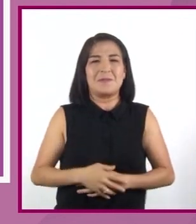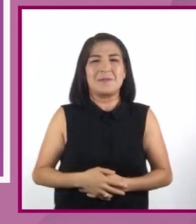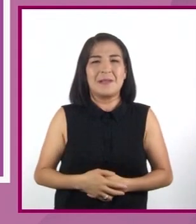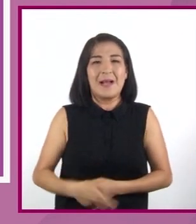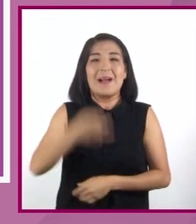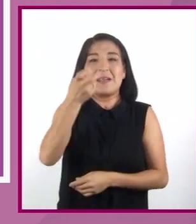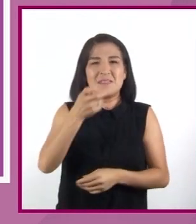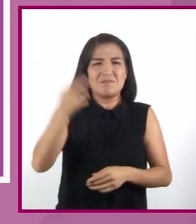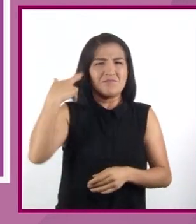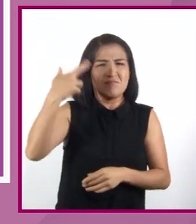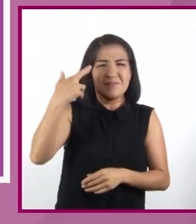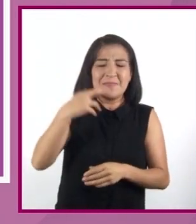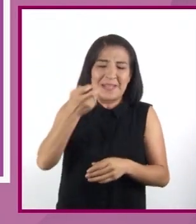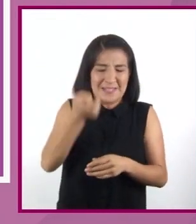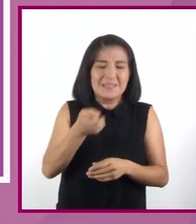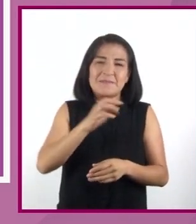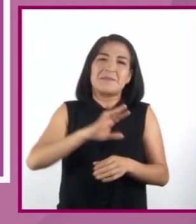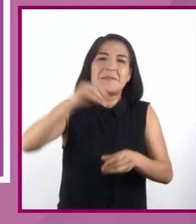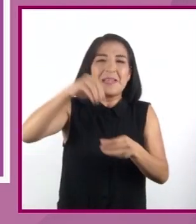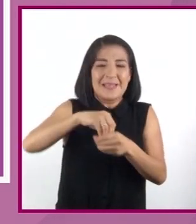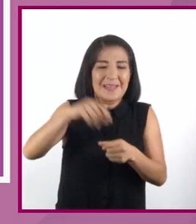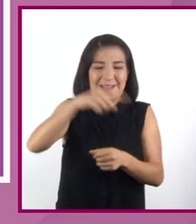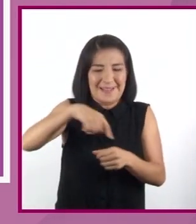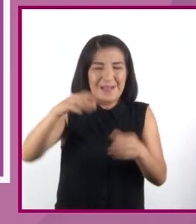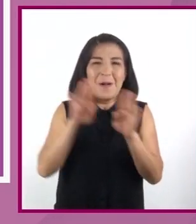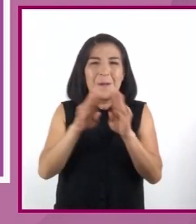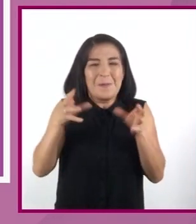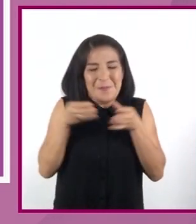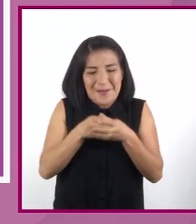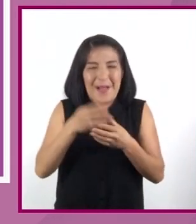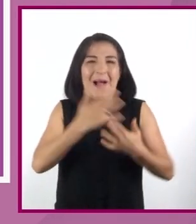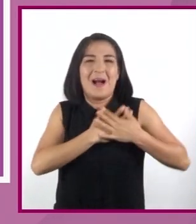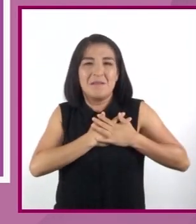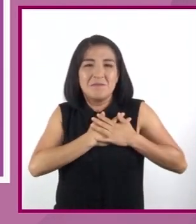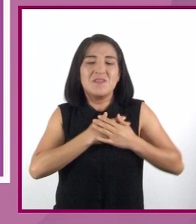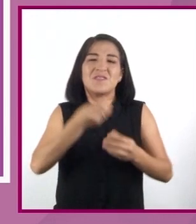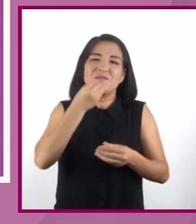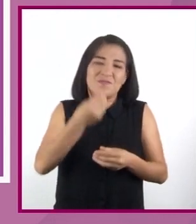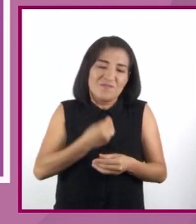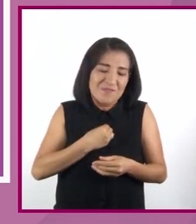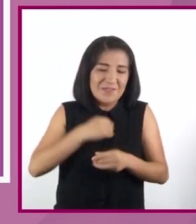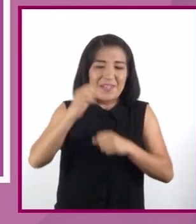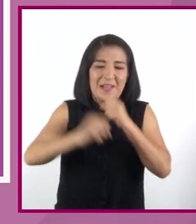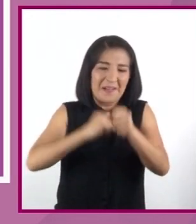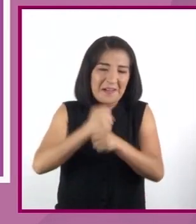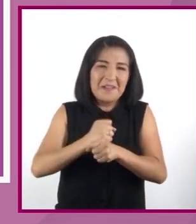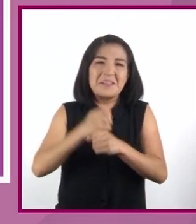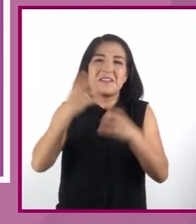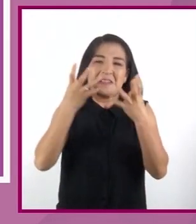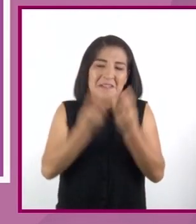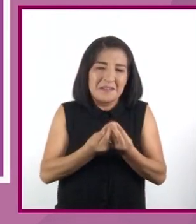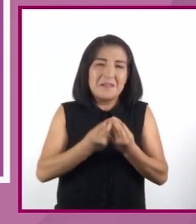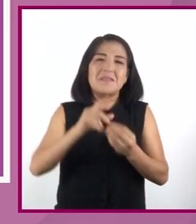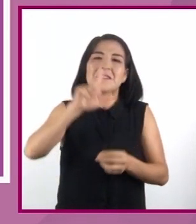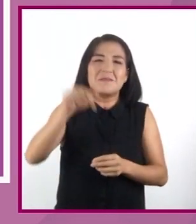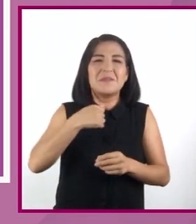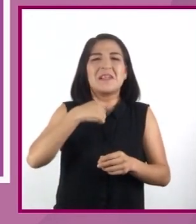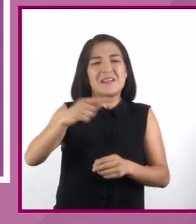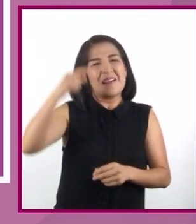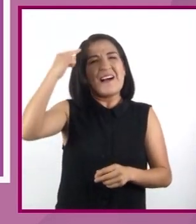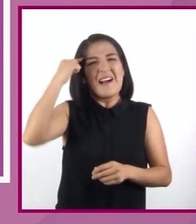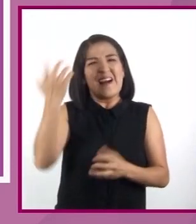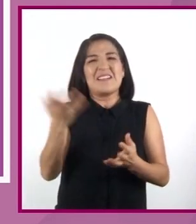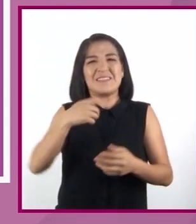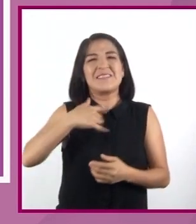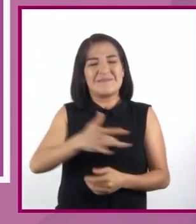En ese extraño nido de amor, Alicia pasó todo el otoño. No obstante, había concluido por echar un velo sobre sus